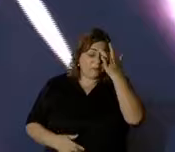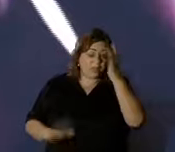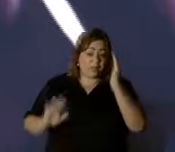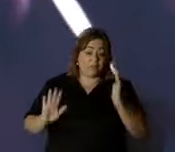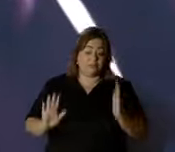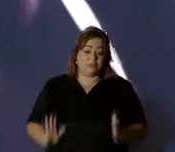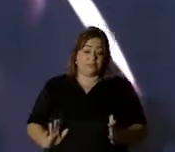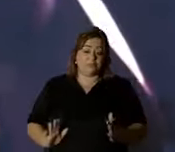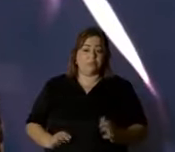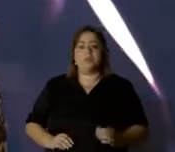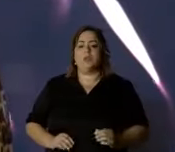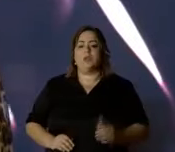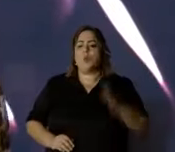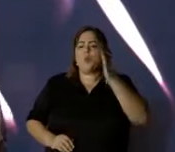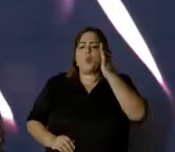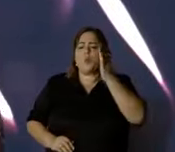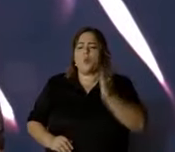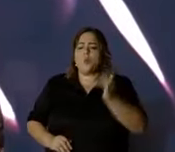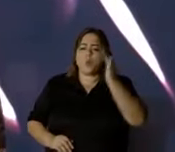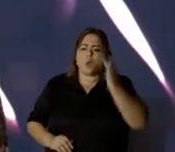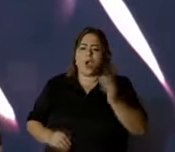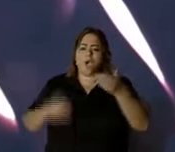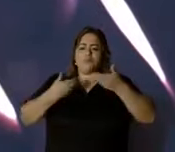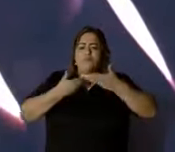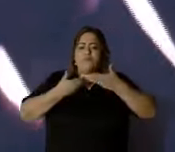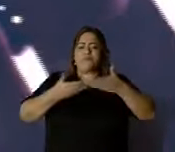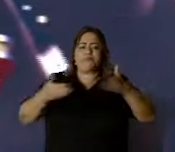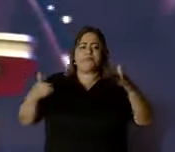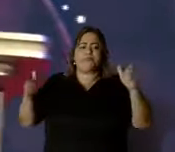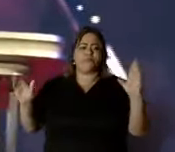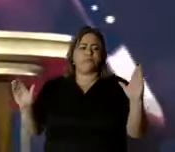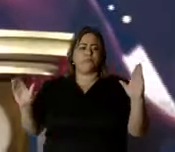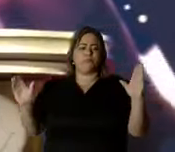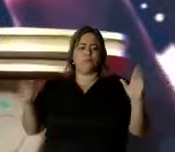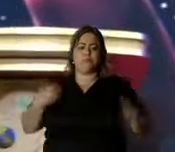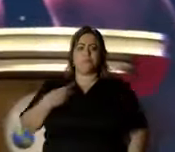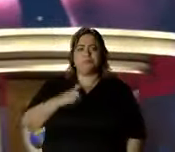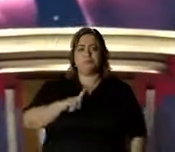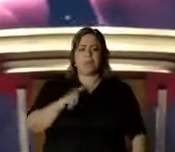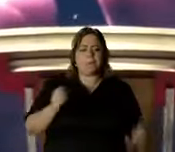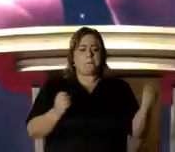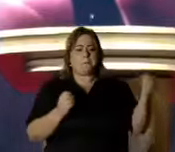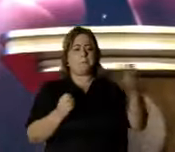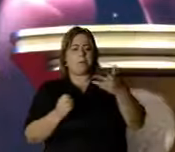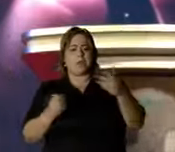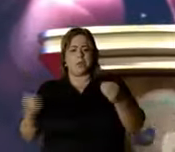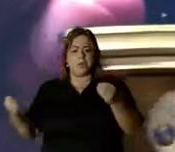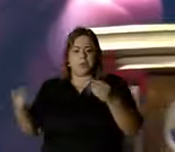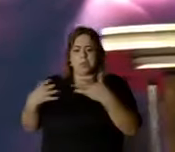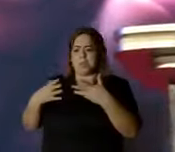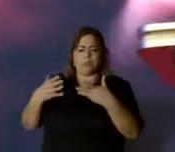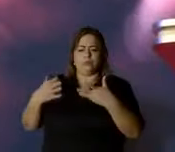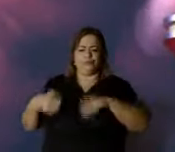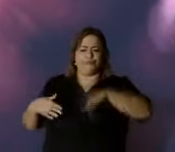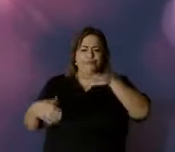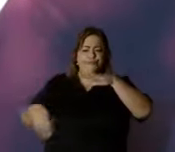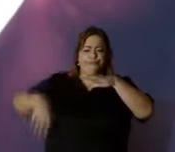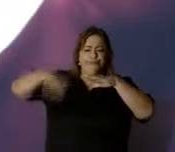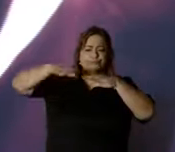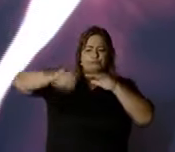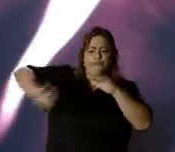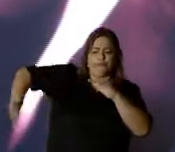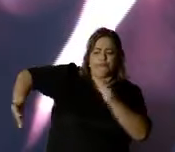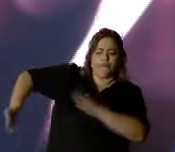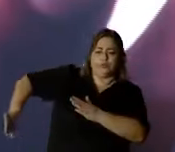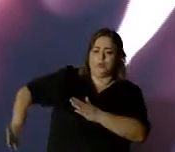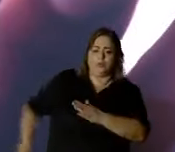O sea, ¿por qué abrimos las puertas con ese miedo y vamos a seguirle haciendo caso a todo lo que están diciendo? Que